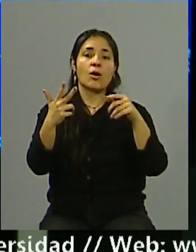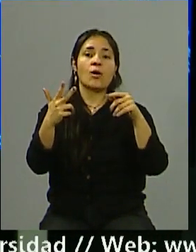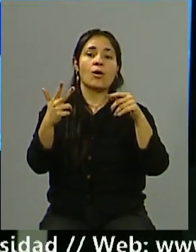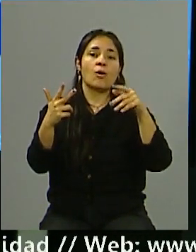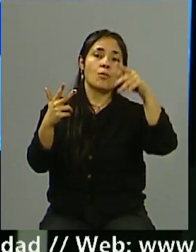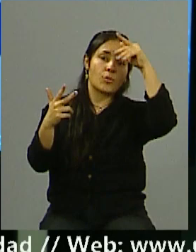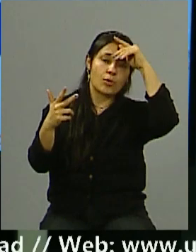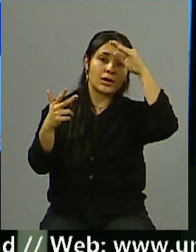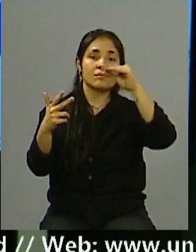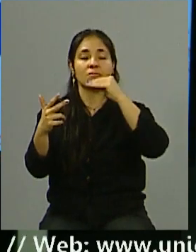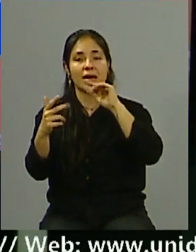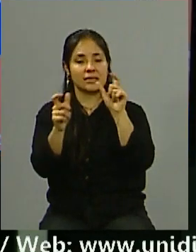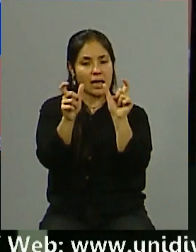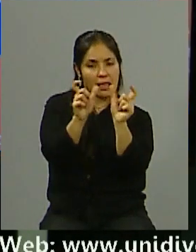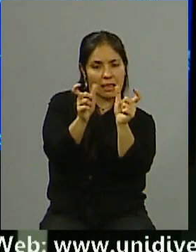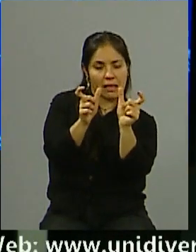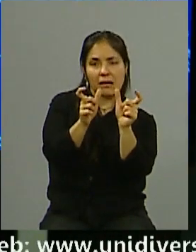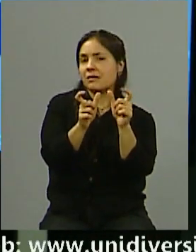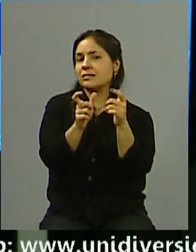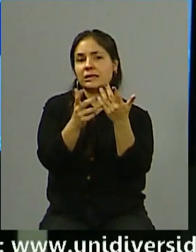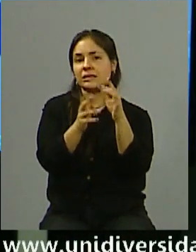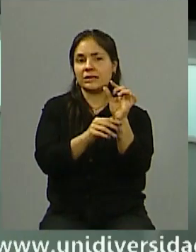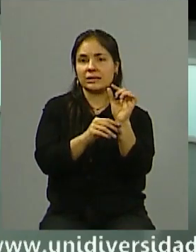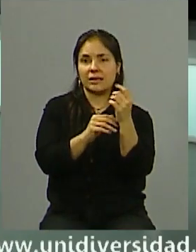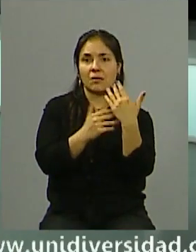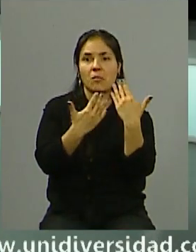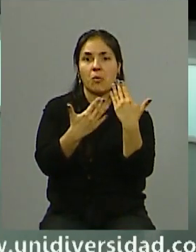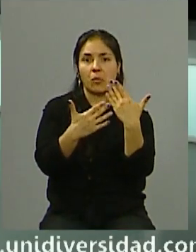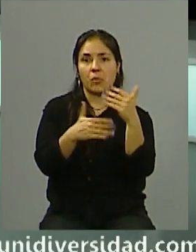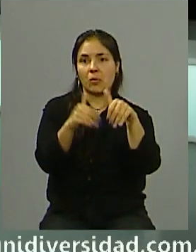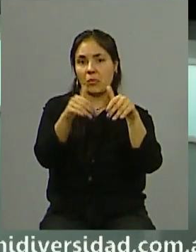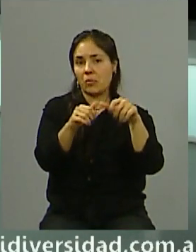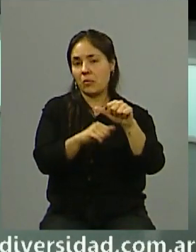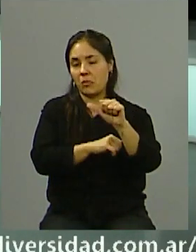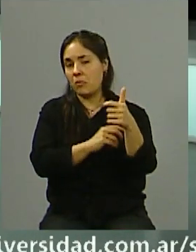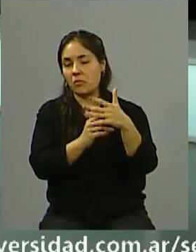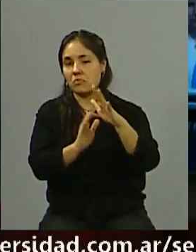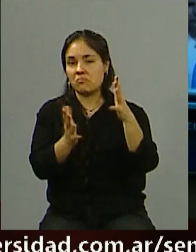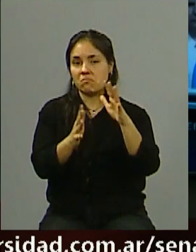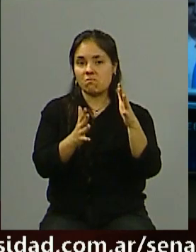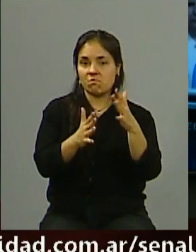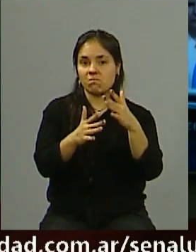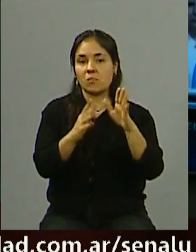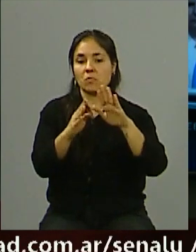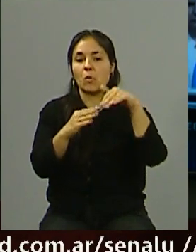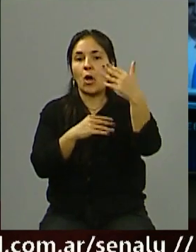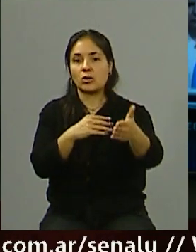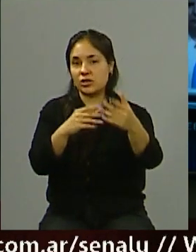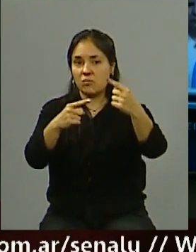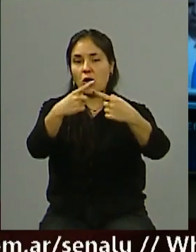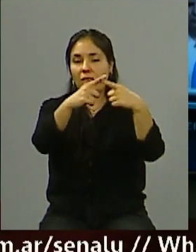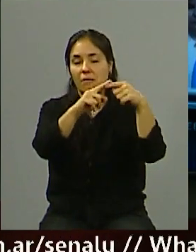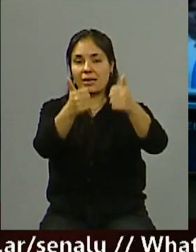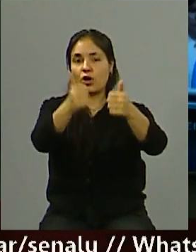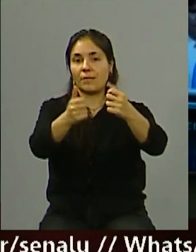definición importante a partir de la cual define ni más ni menos que un balotaje. Entonces, el concepto